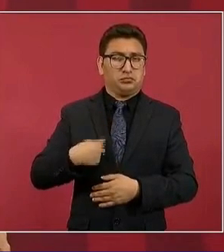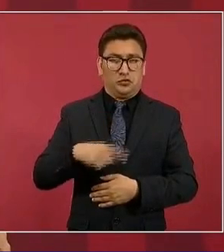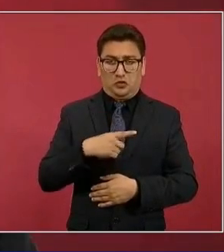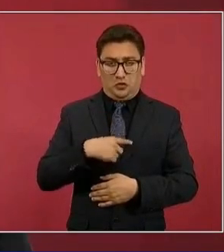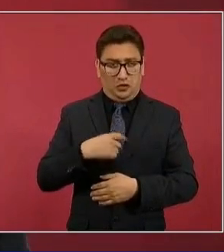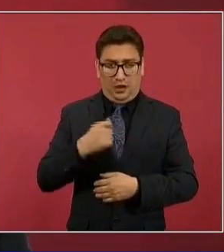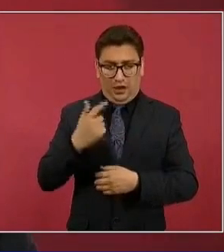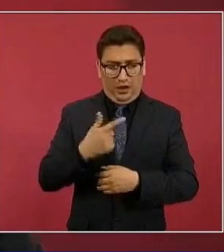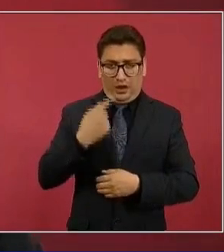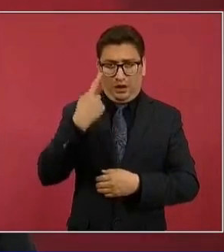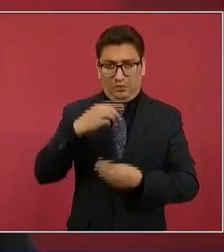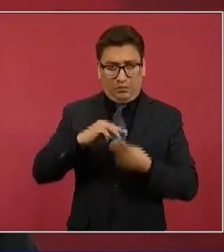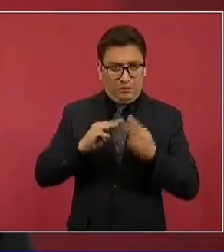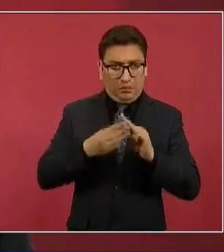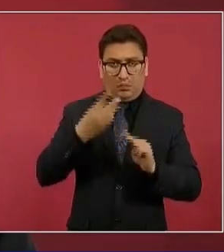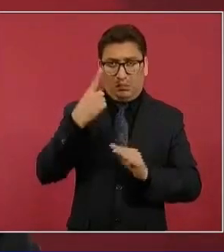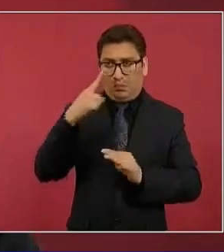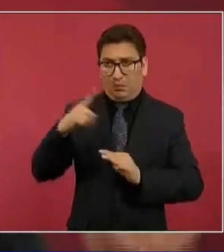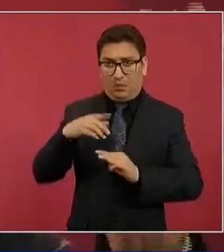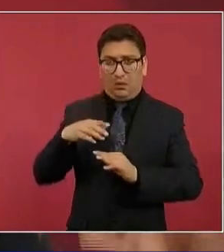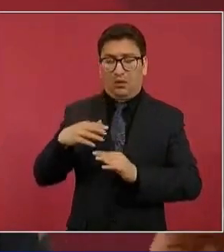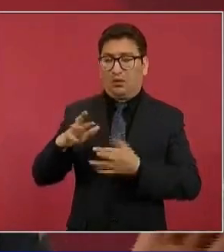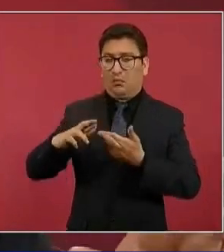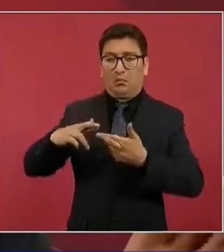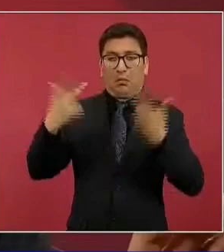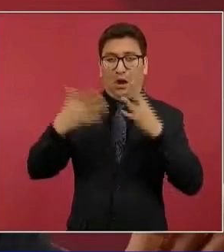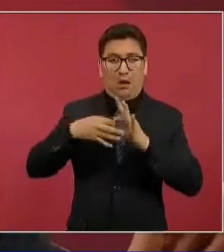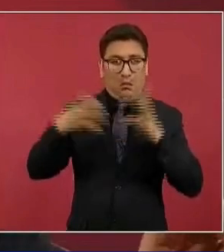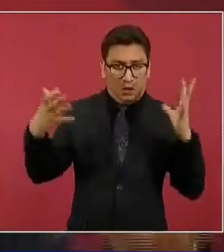motivo para que haya ruptura de relaciones. Es nada más,